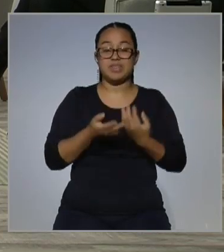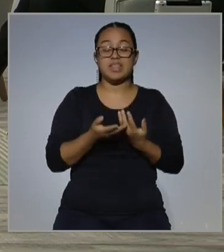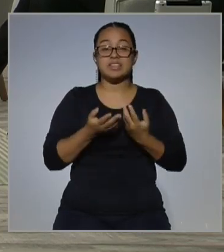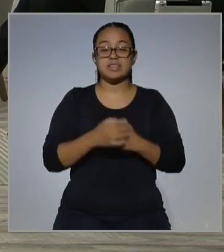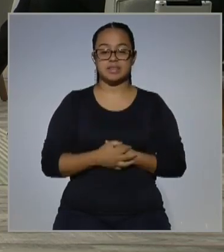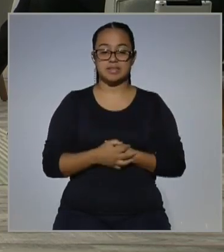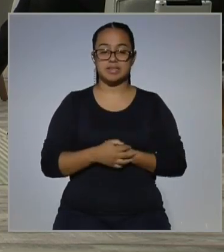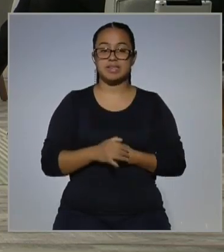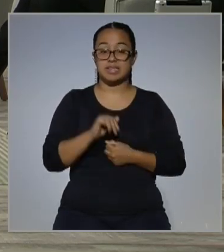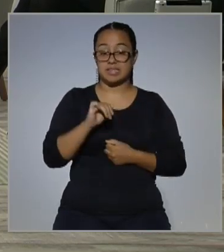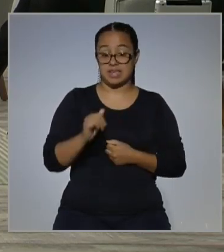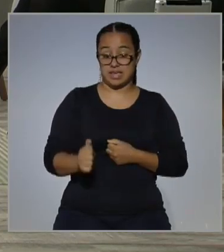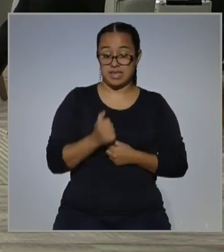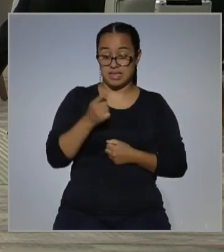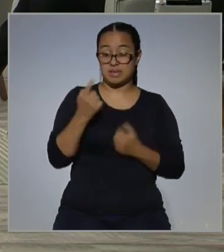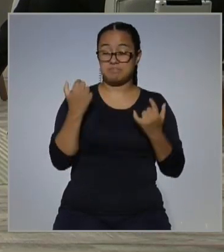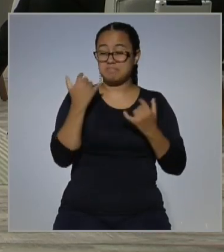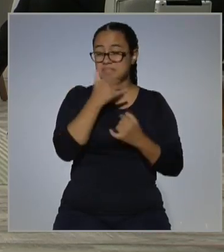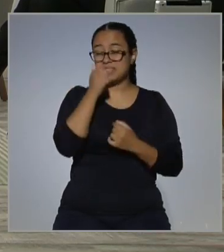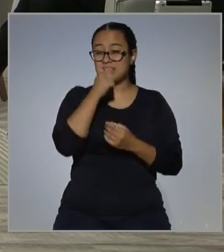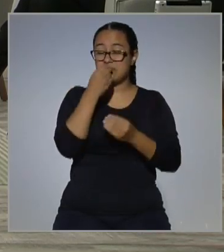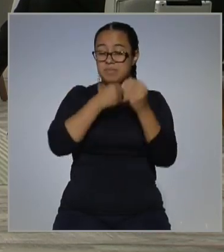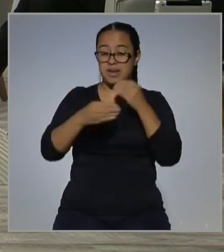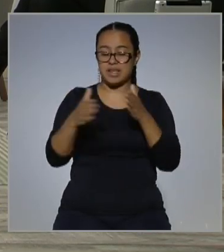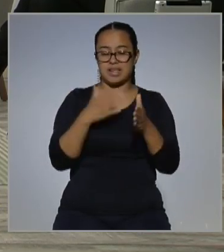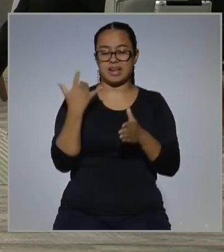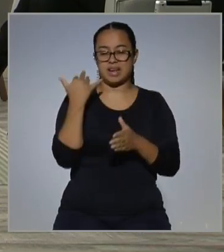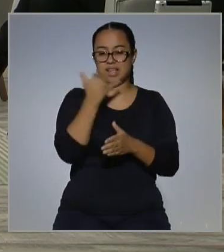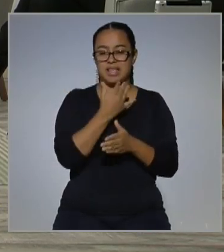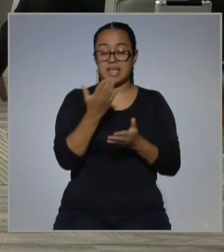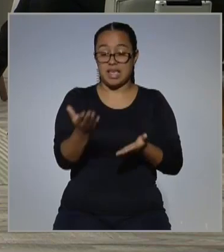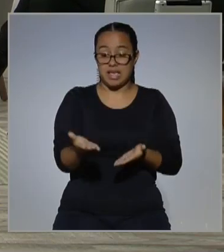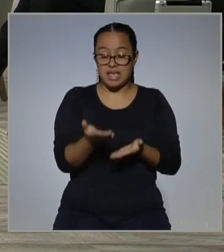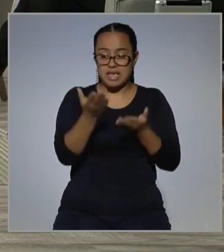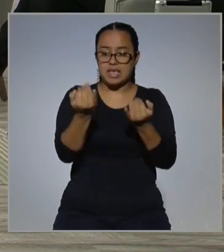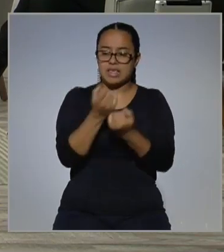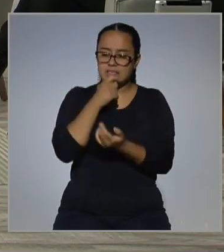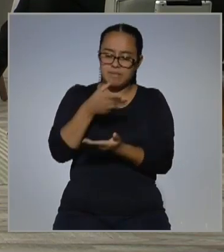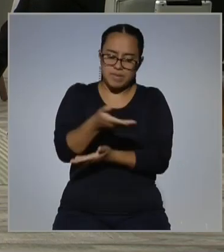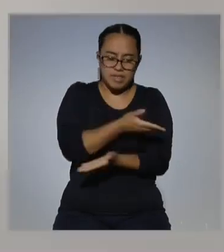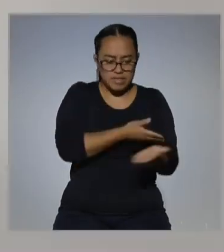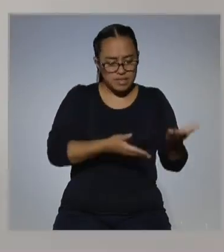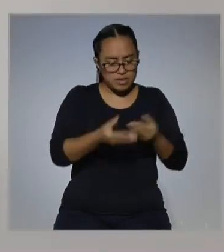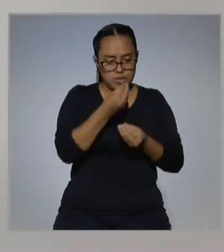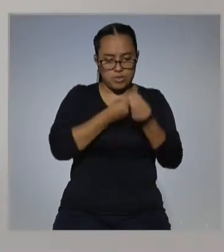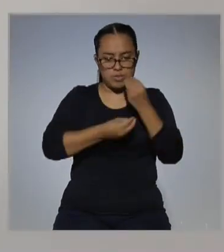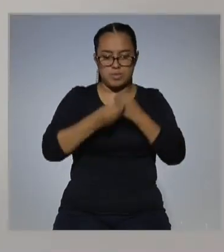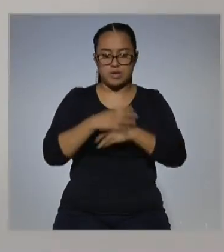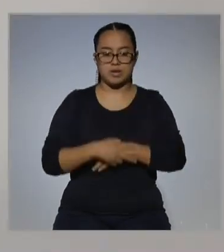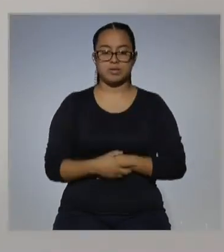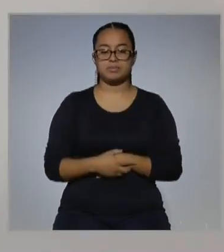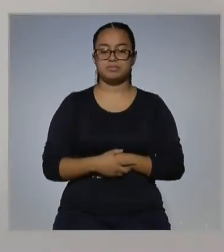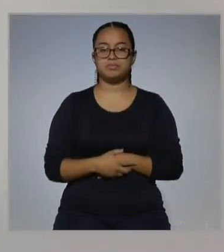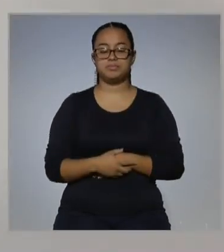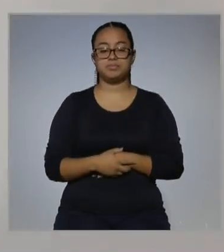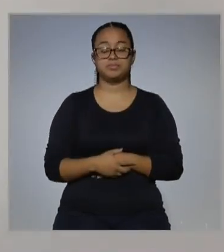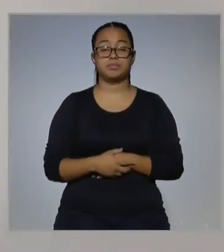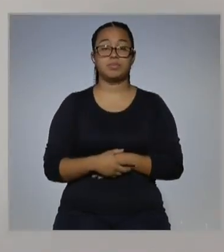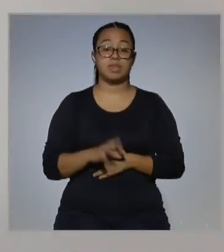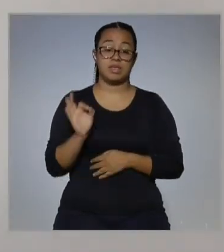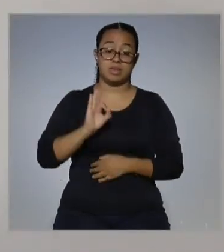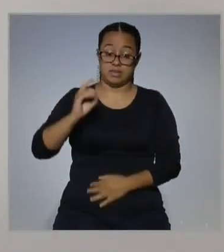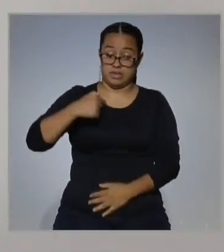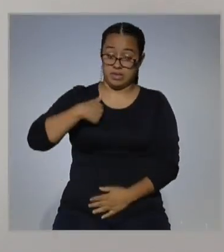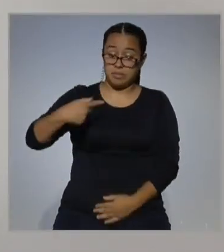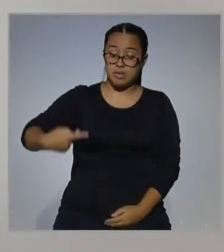es delicioso lo que se prepara en todos los hogares y se pone en el altar y se comparte, Pavel. Sí, si a mí me